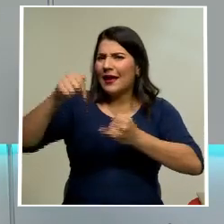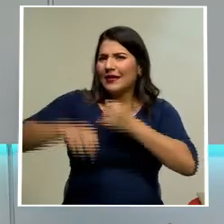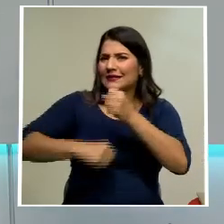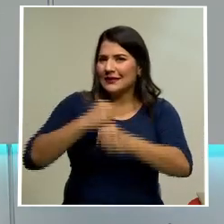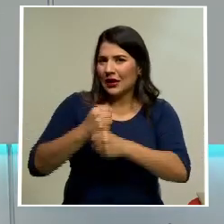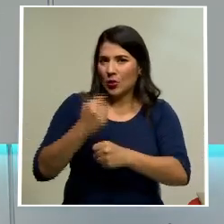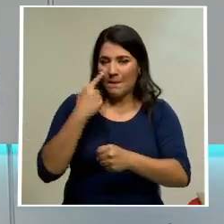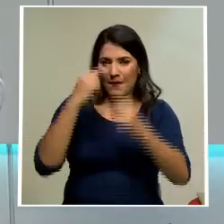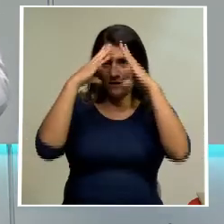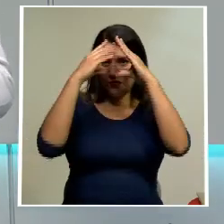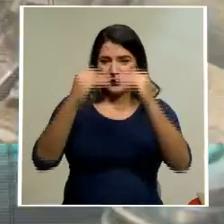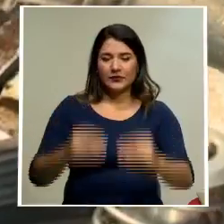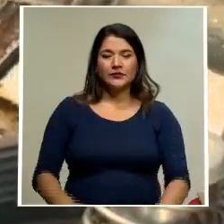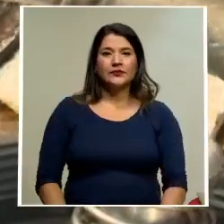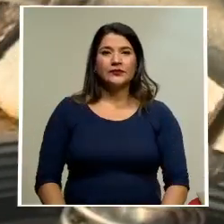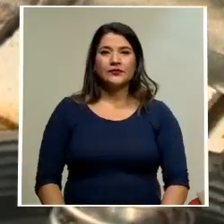información.